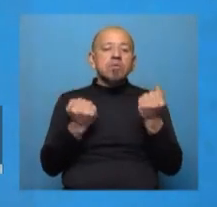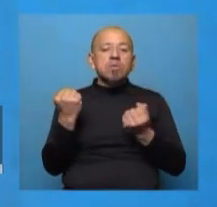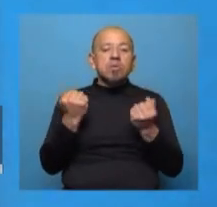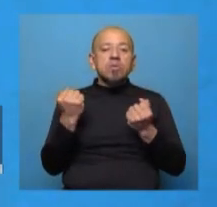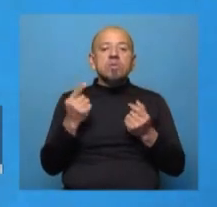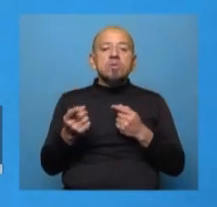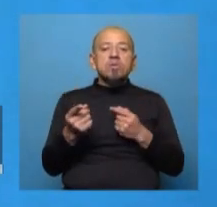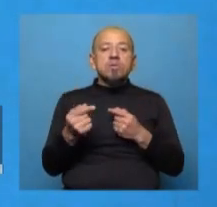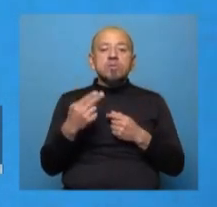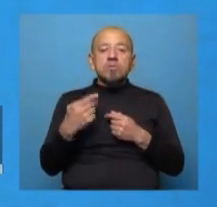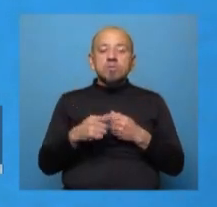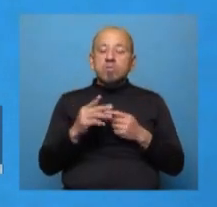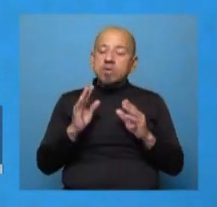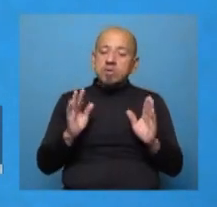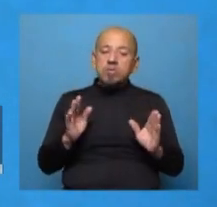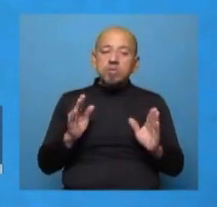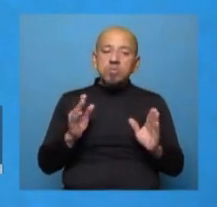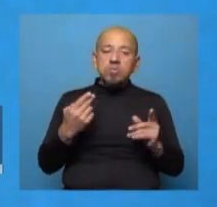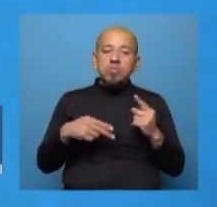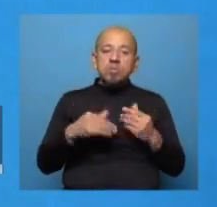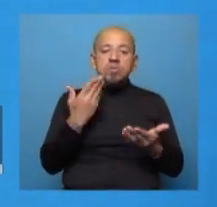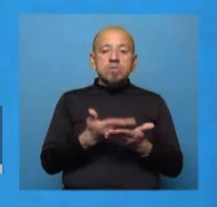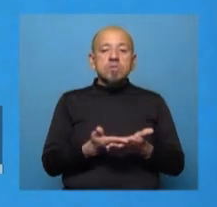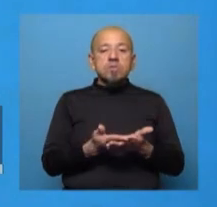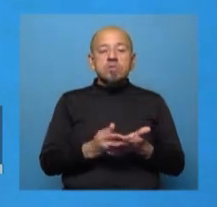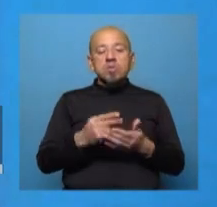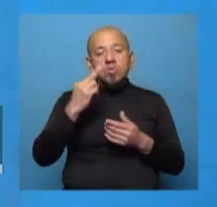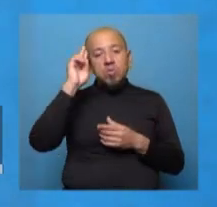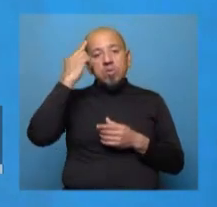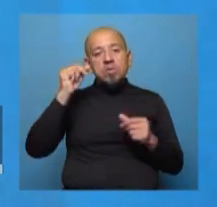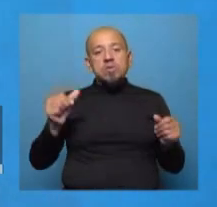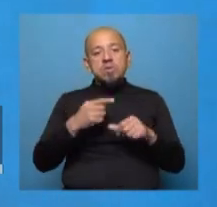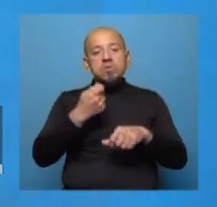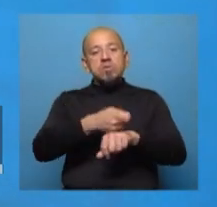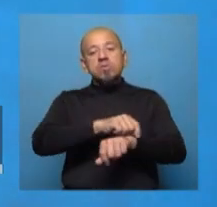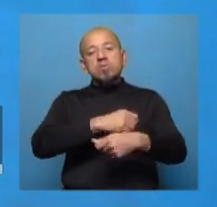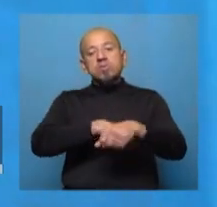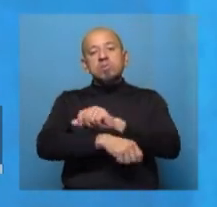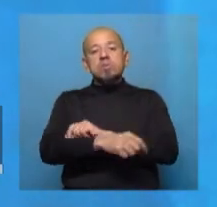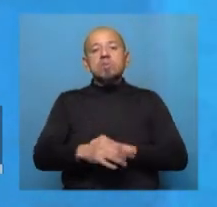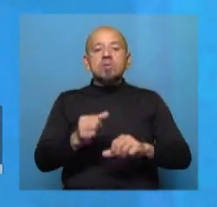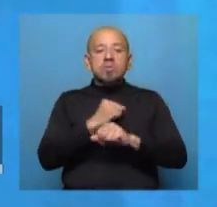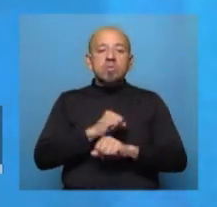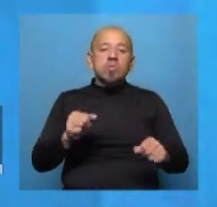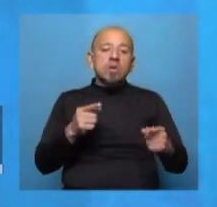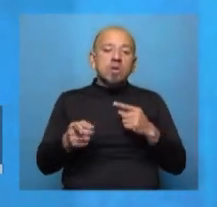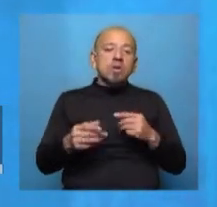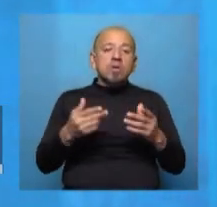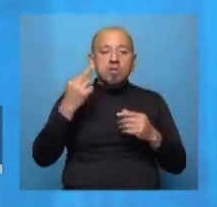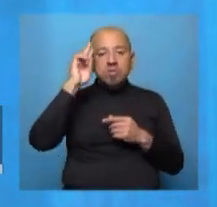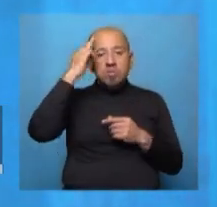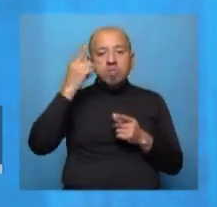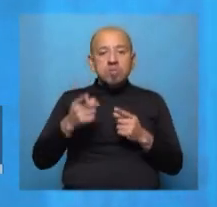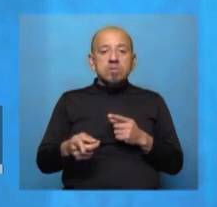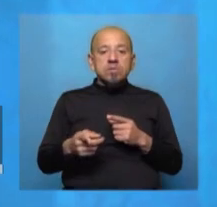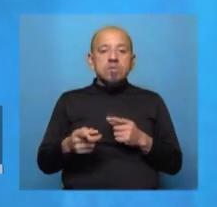todas maneras nunca estuvo planteado que Uruguay hiciera un esfuerzo superior al que puede y que Uruguay